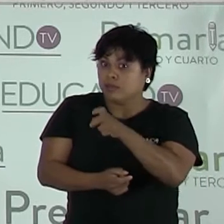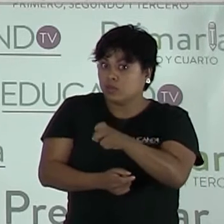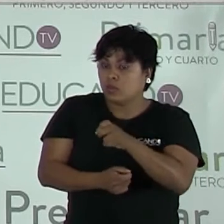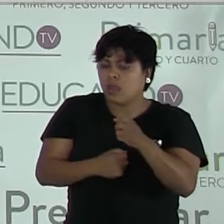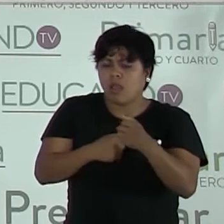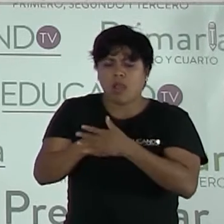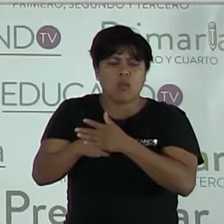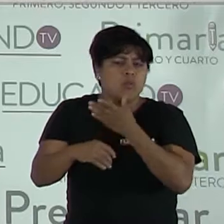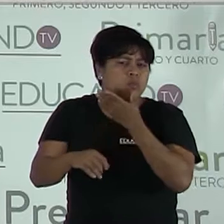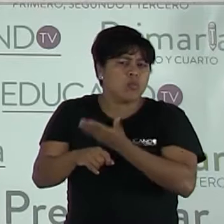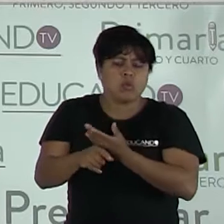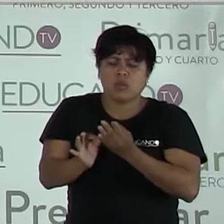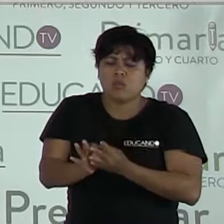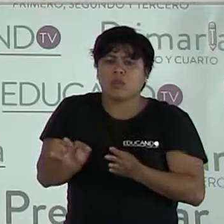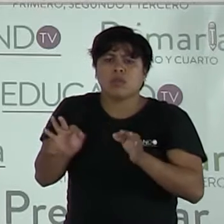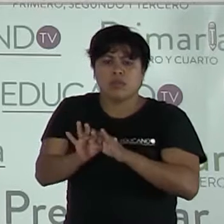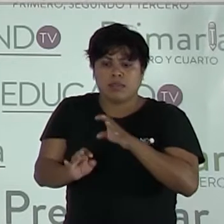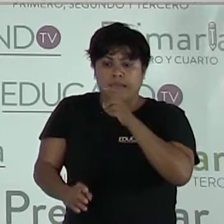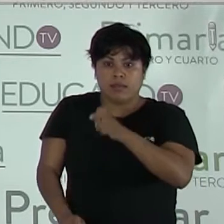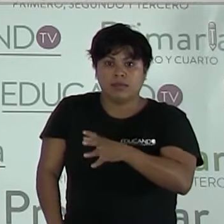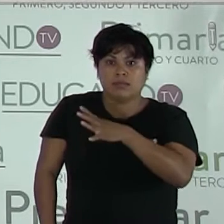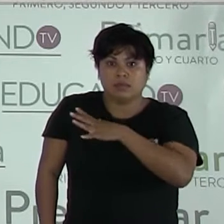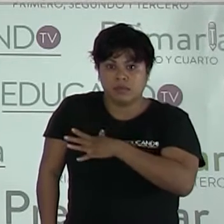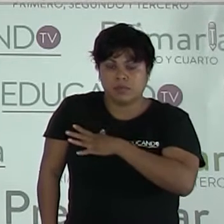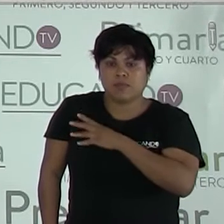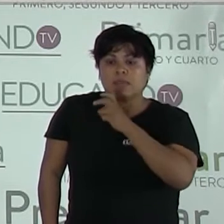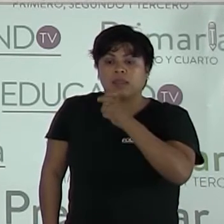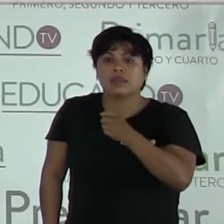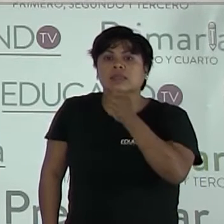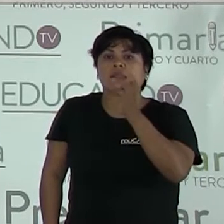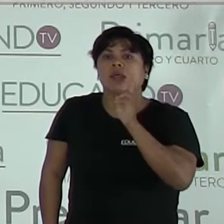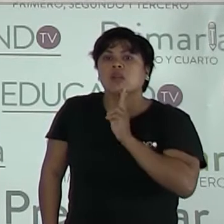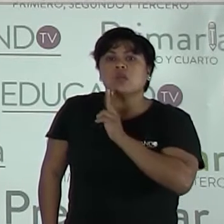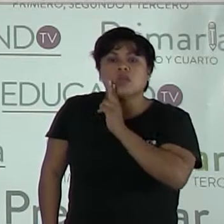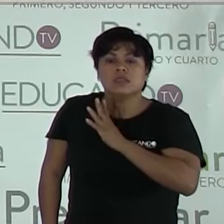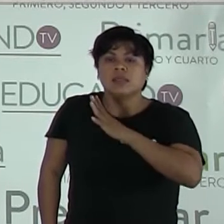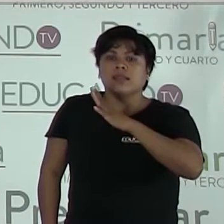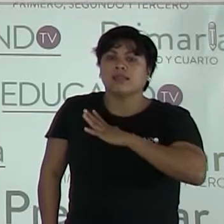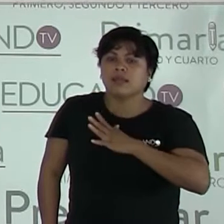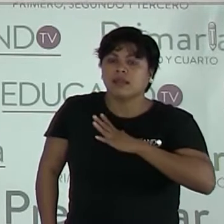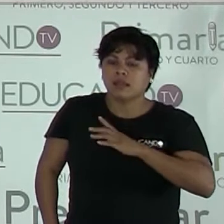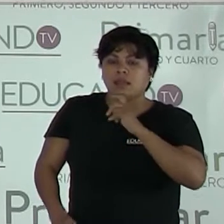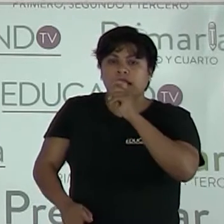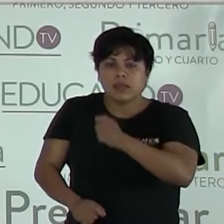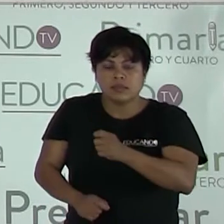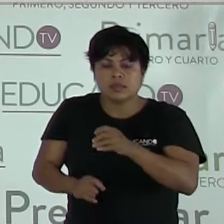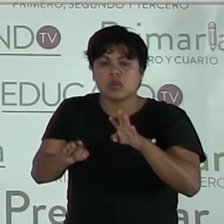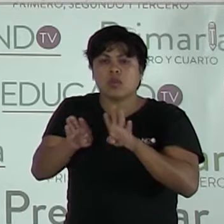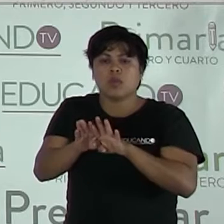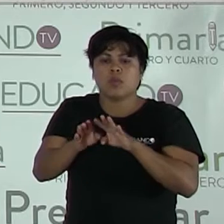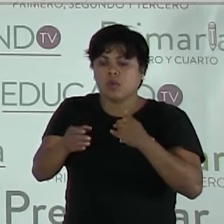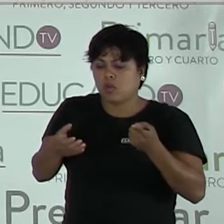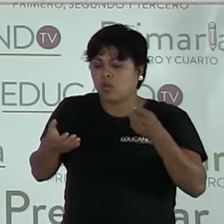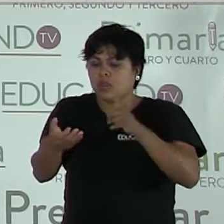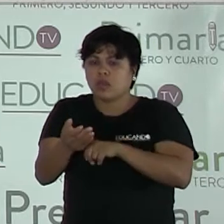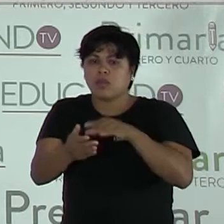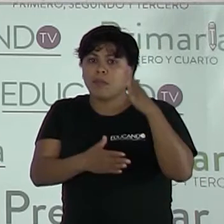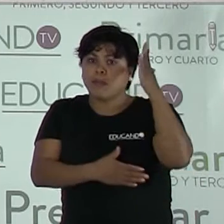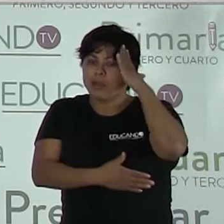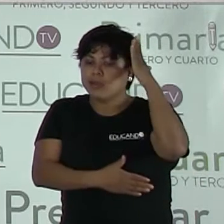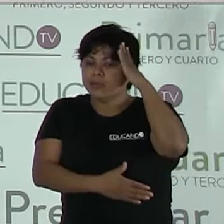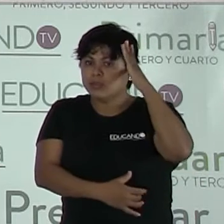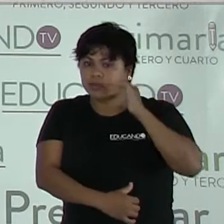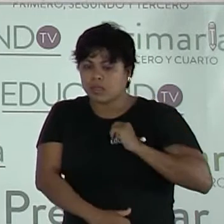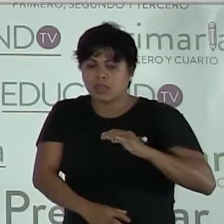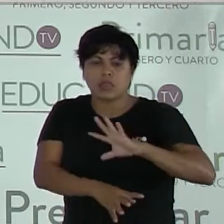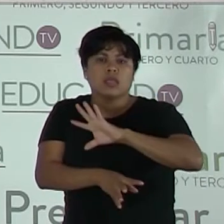relevante y muy concreto que tienes que entender es que la noticia viene a ser parte del contenido principal